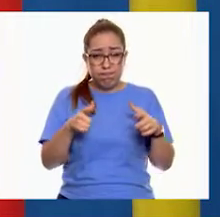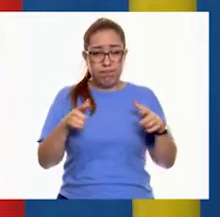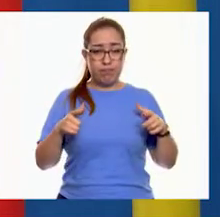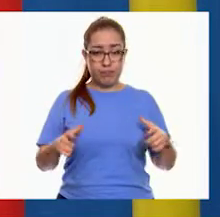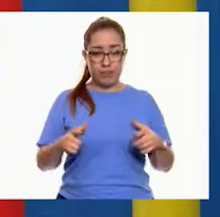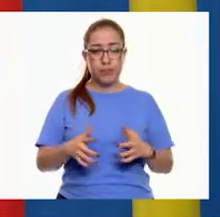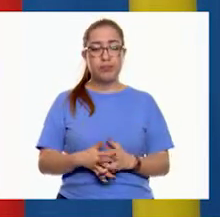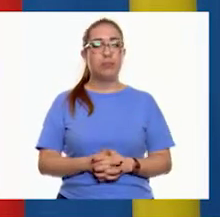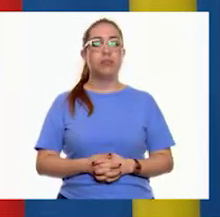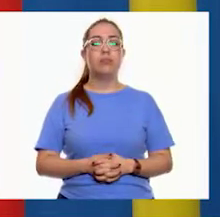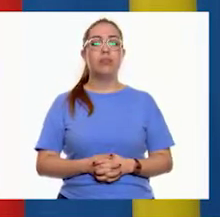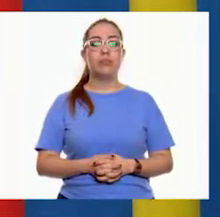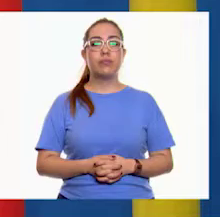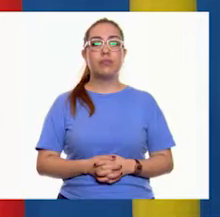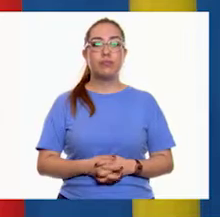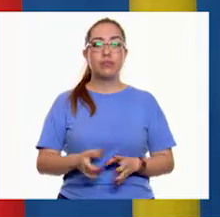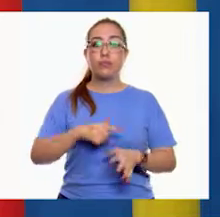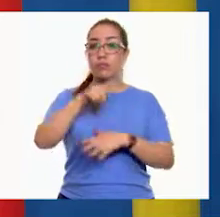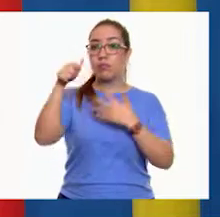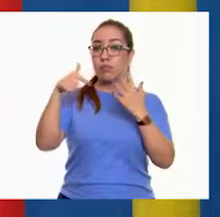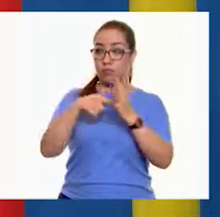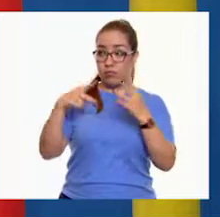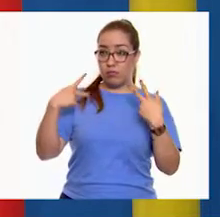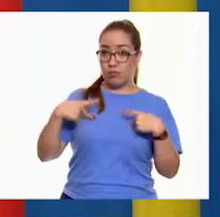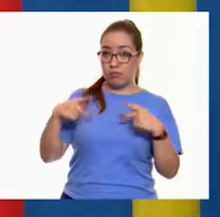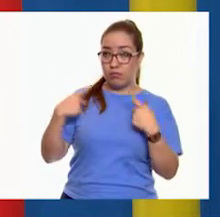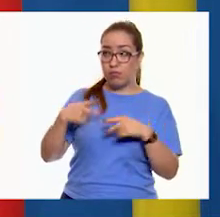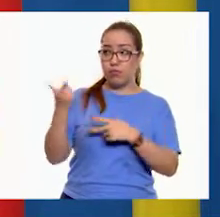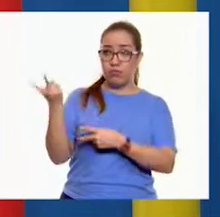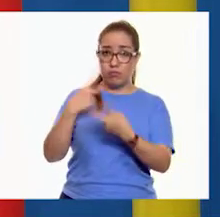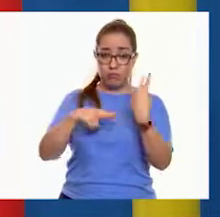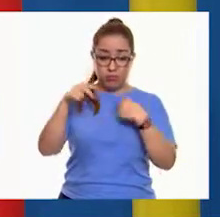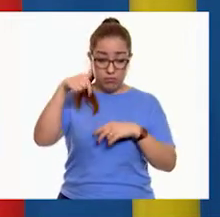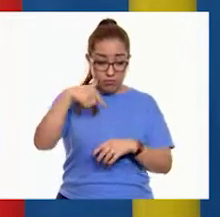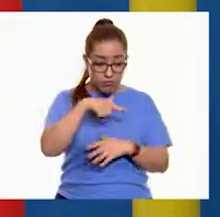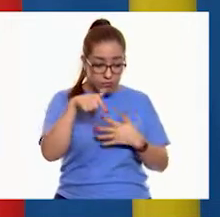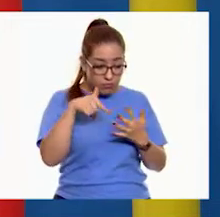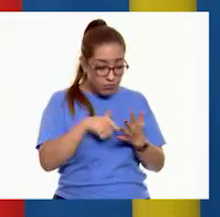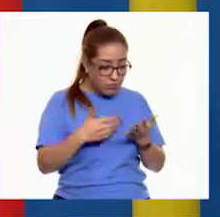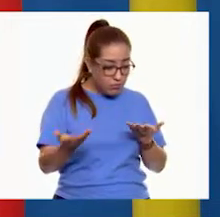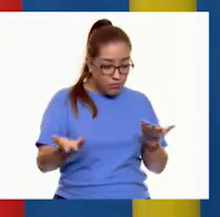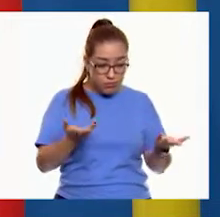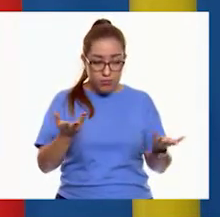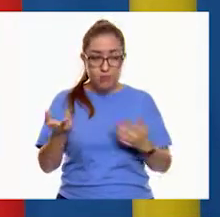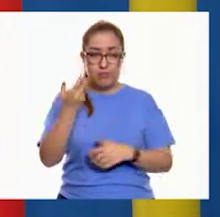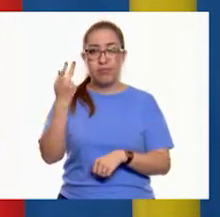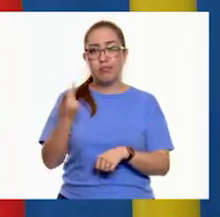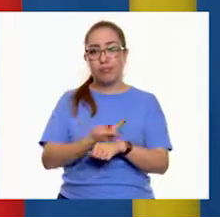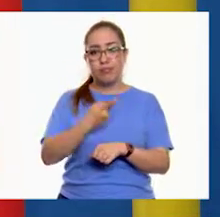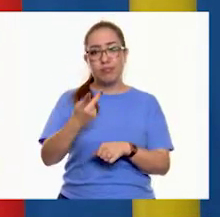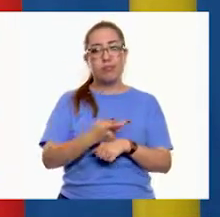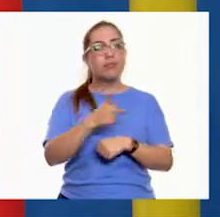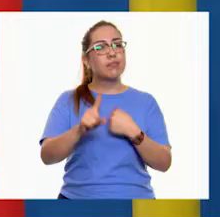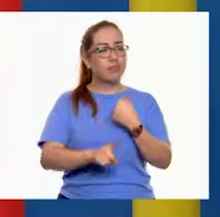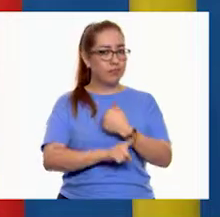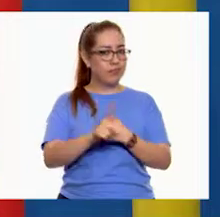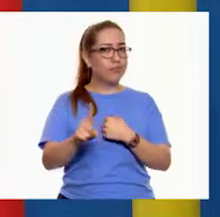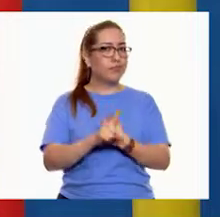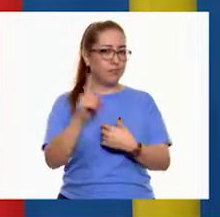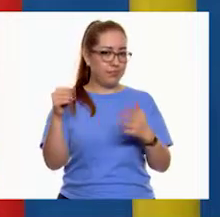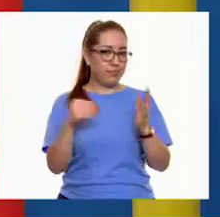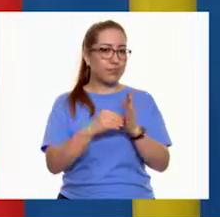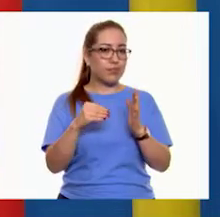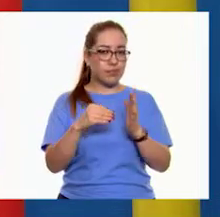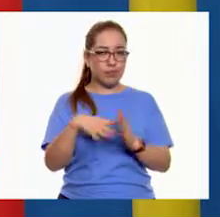zonas marginadas irían integrándose a las ciudades, su crecimiento desmedido y la falta de planeación siguen ocasionando problemas de